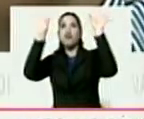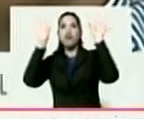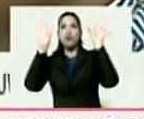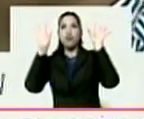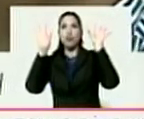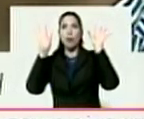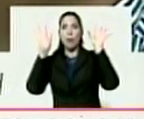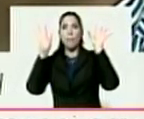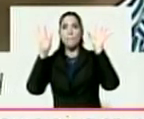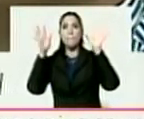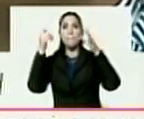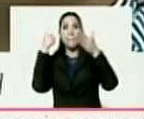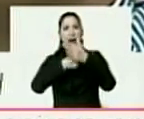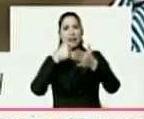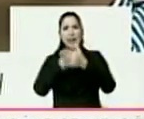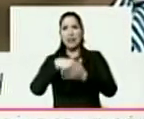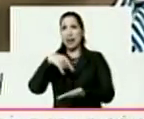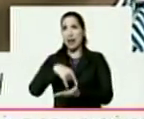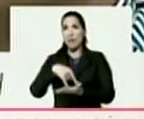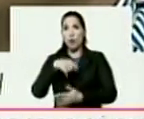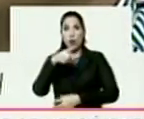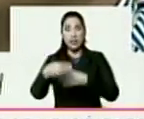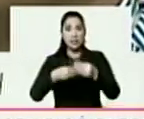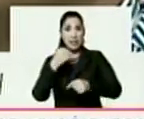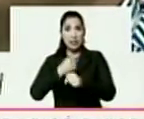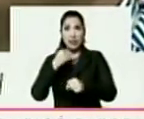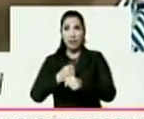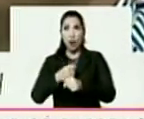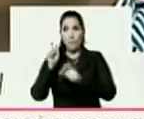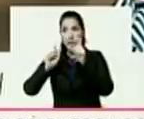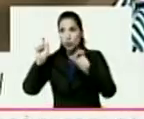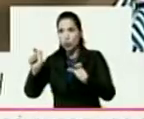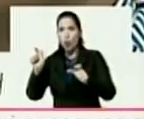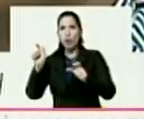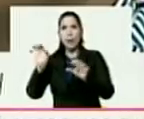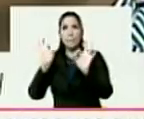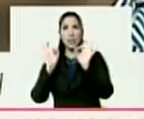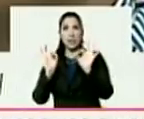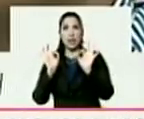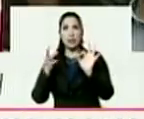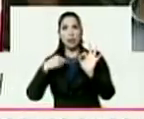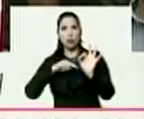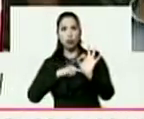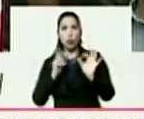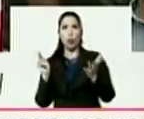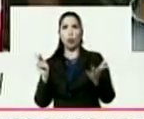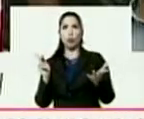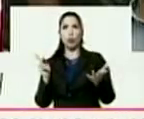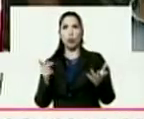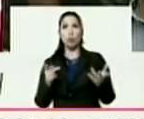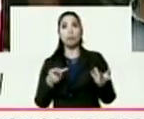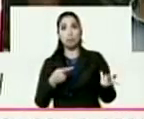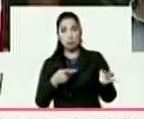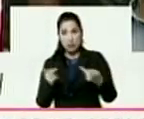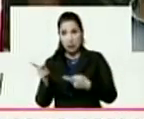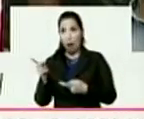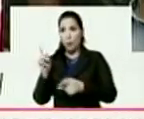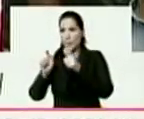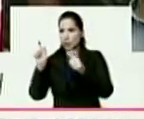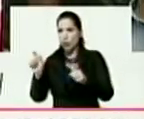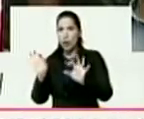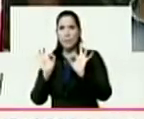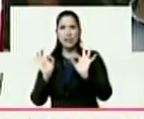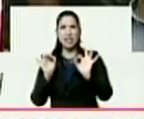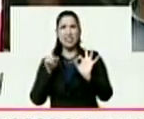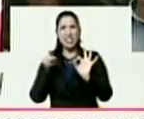y eso ese trabajo lo hace gente especialista y trajimos gente especialista para evitar que eso se dañe y estos se